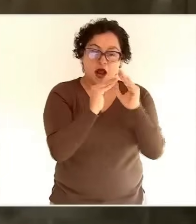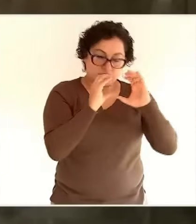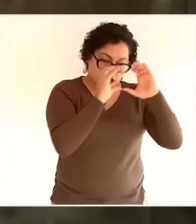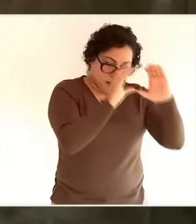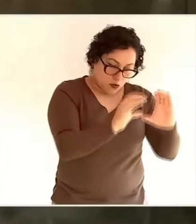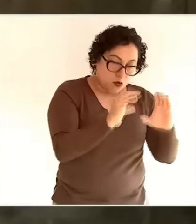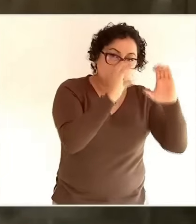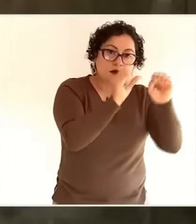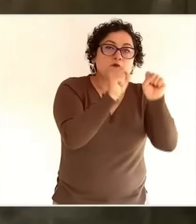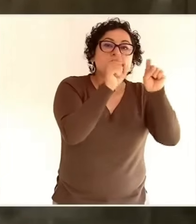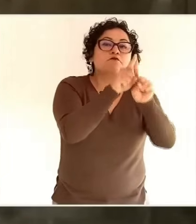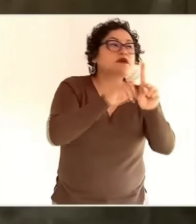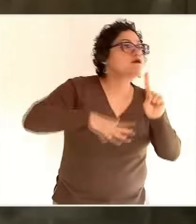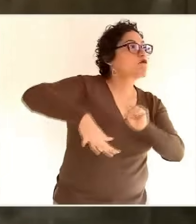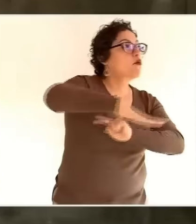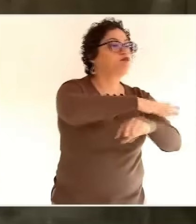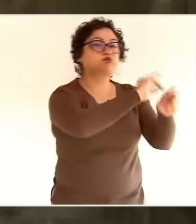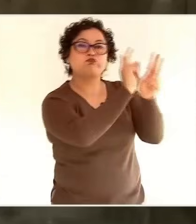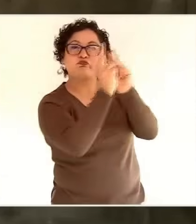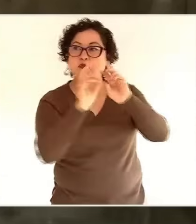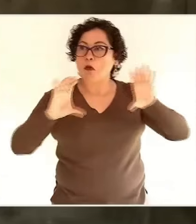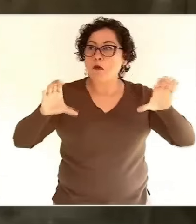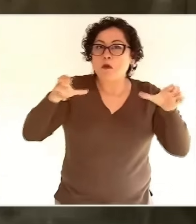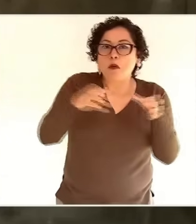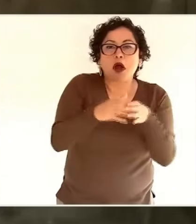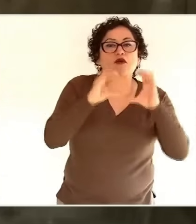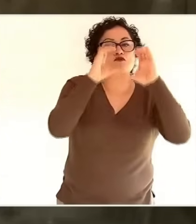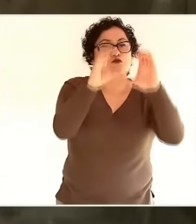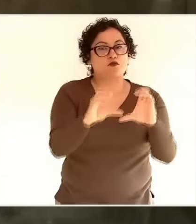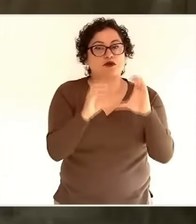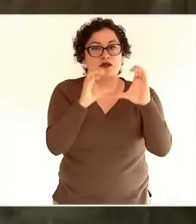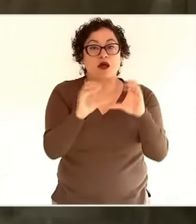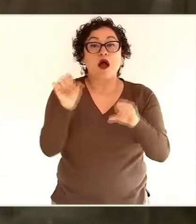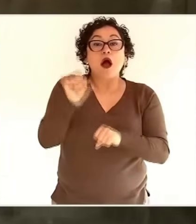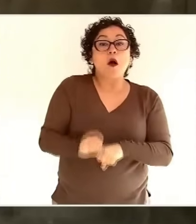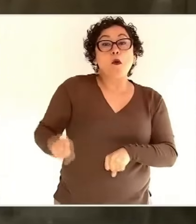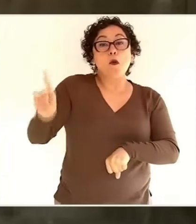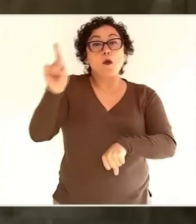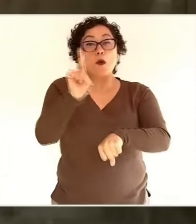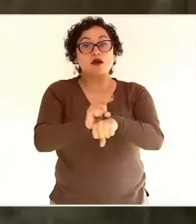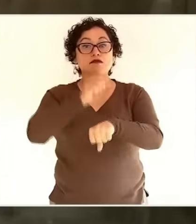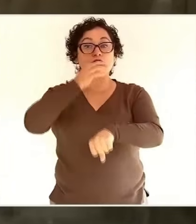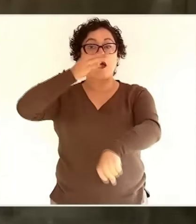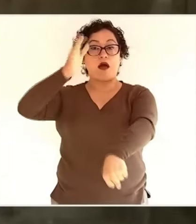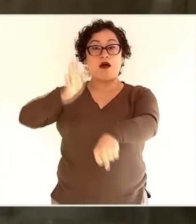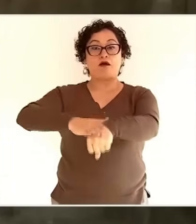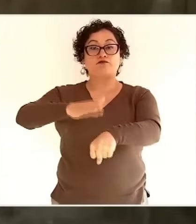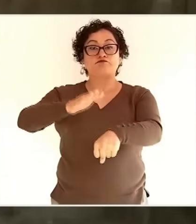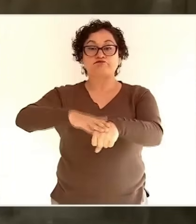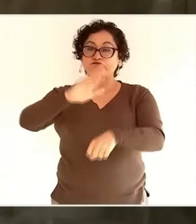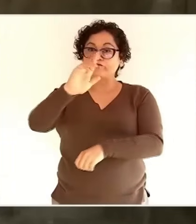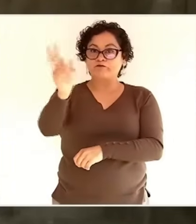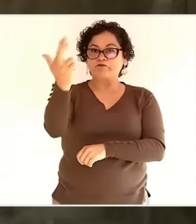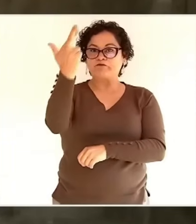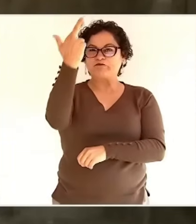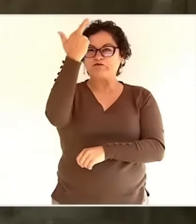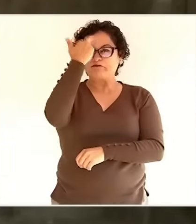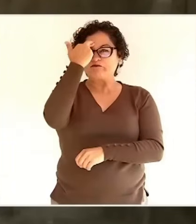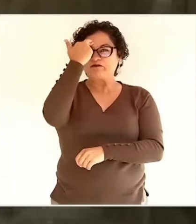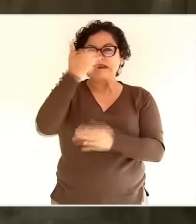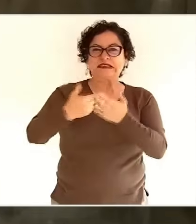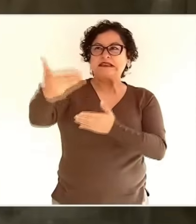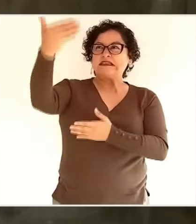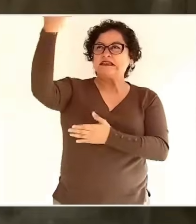su comunidad. Hoy debemos afirmar con contundencia, es momento de reconocer a las mujeres por